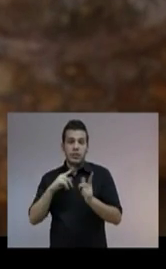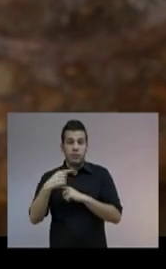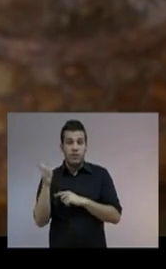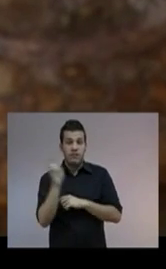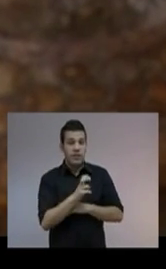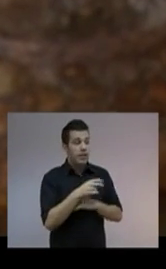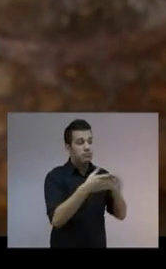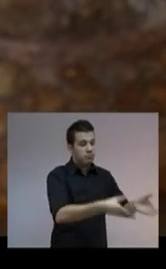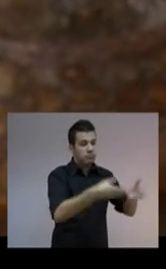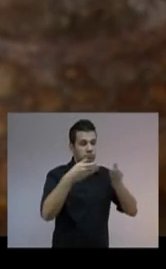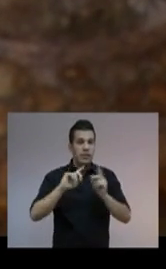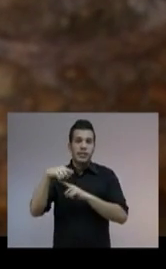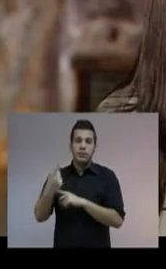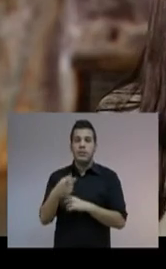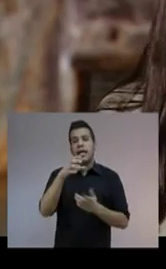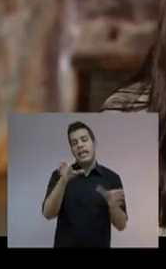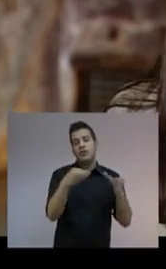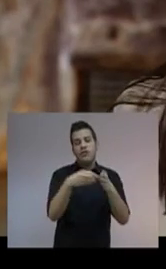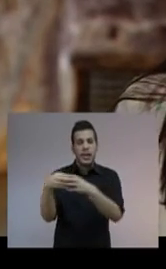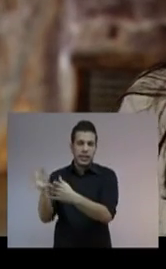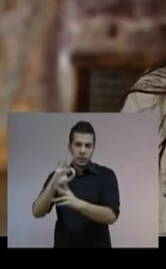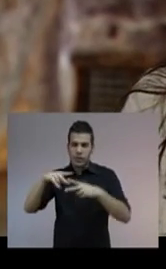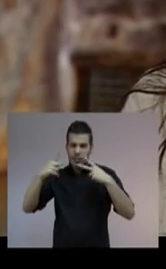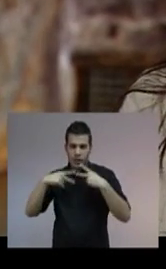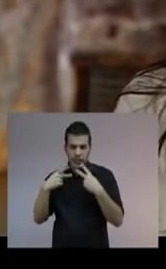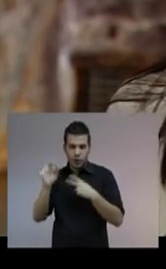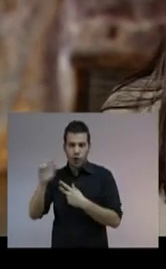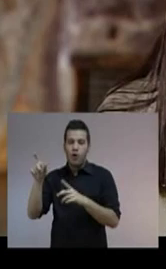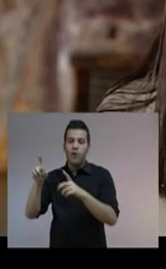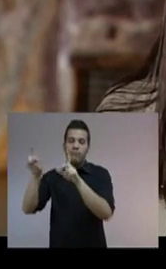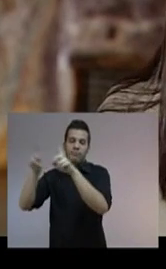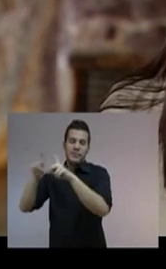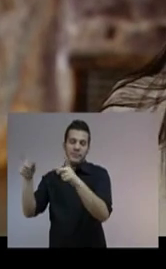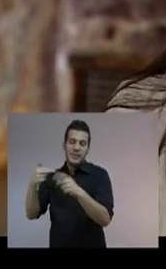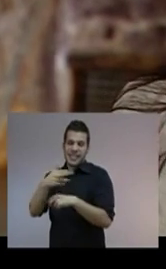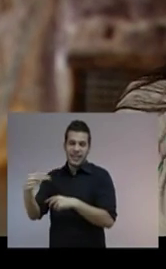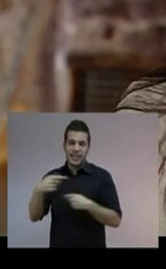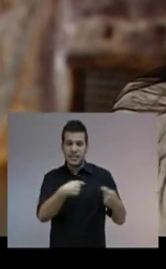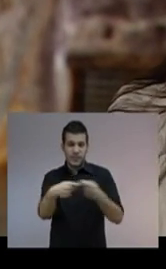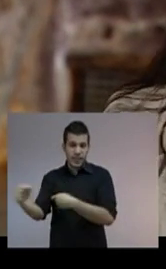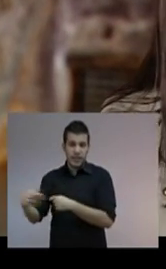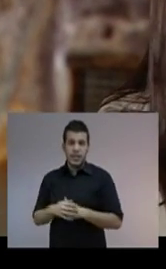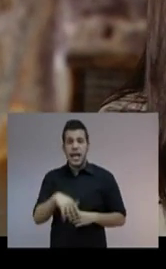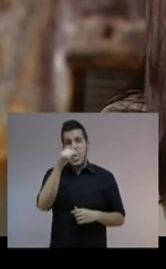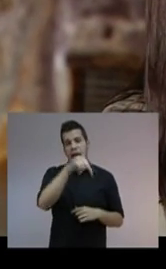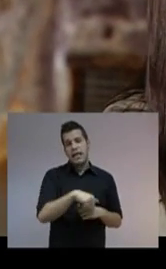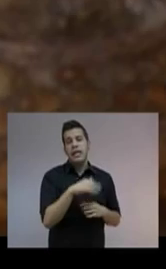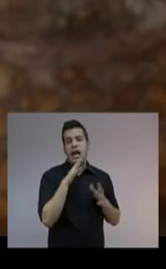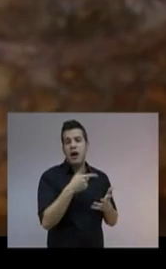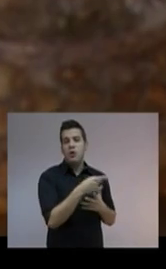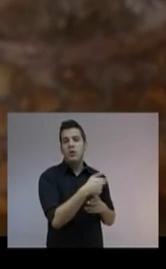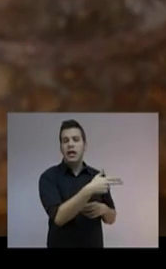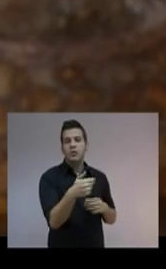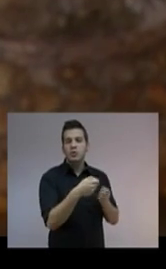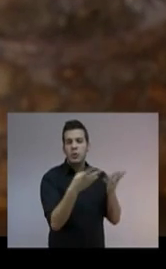o a las pescaderías o los restaurantes. Miguel, ¿qué número de especies tenéis aquí dentro y cuántos ejemplares caben? Habitualmente hay